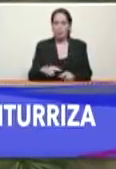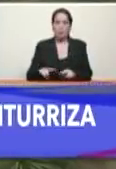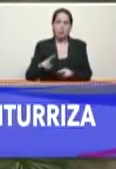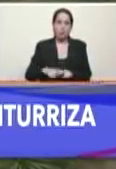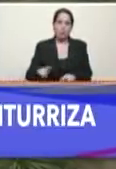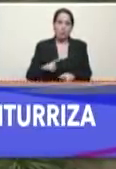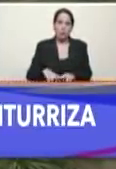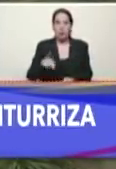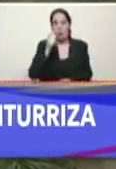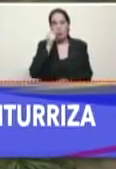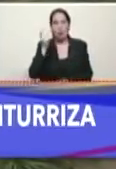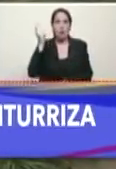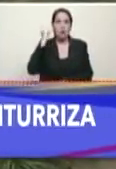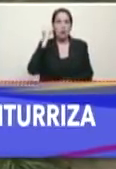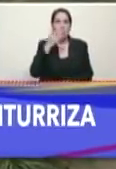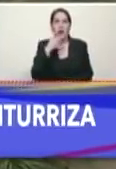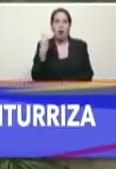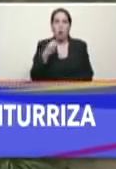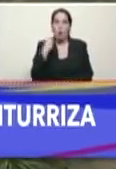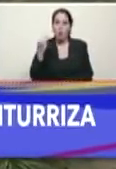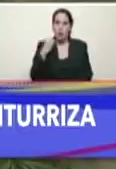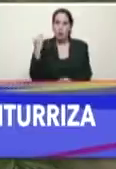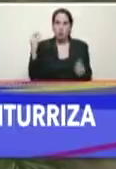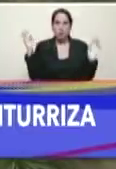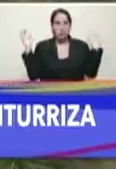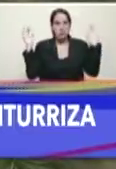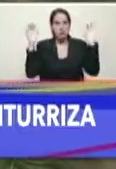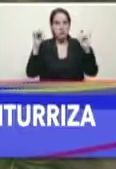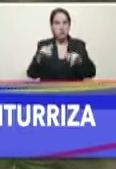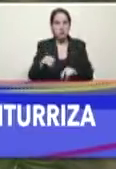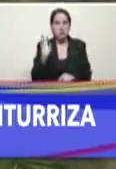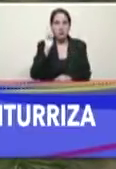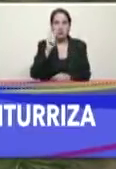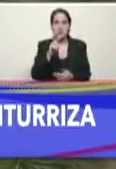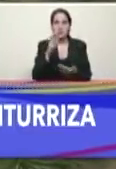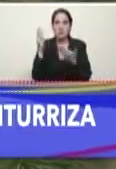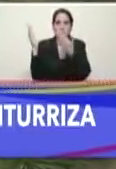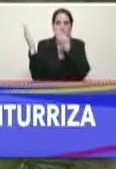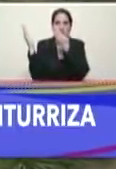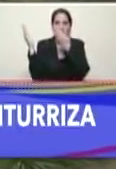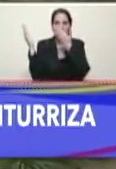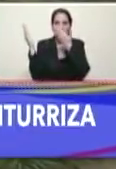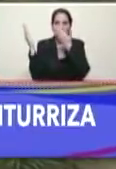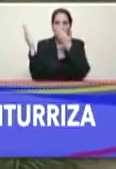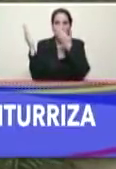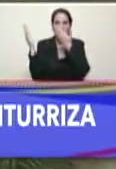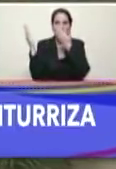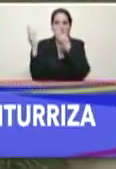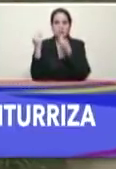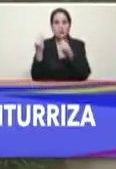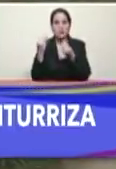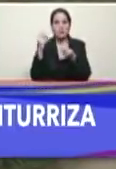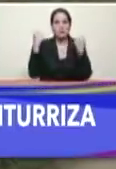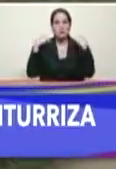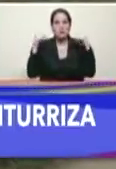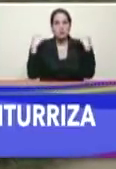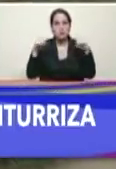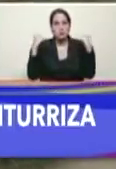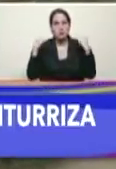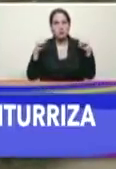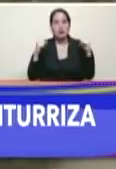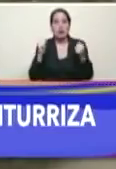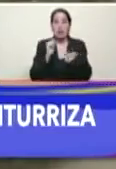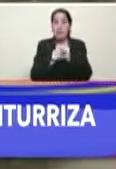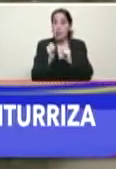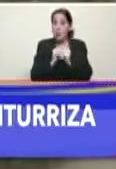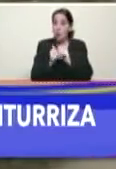nuestras niñas, con nuestra juventud desplegada, como usted la está viendo, presidente, ahí está la juventud practicando deporte, empoderada de sus